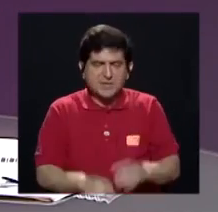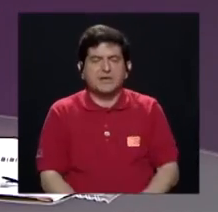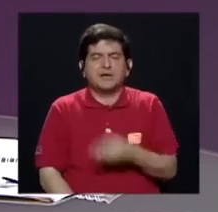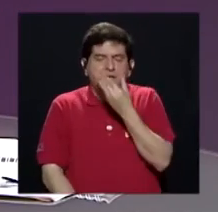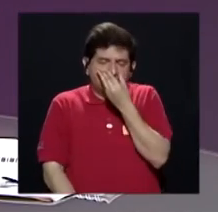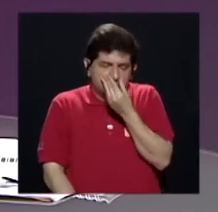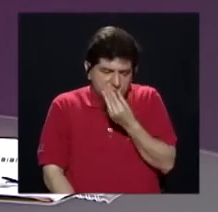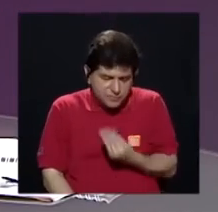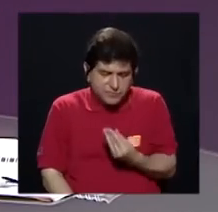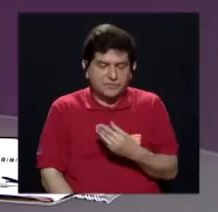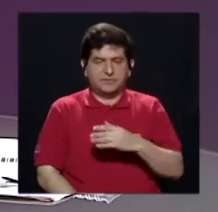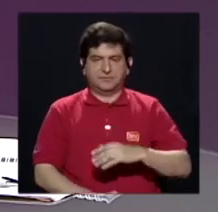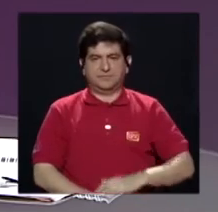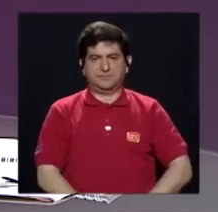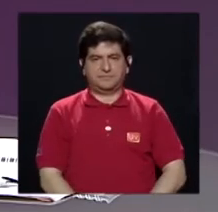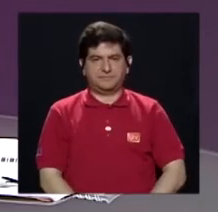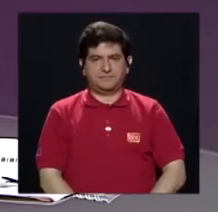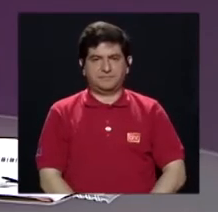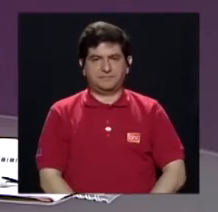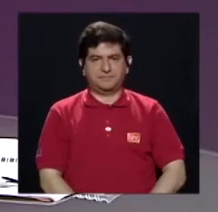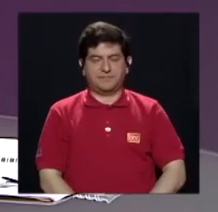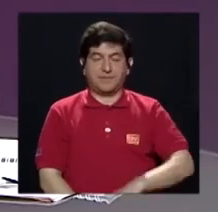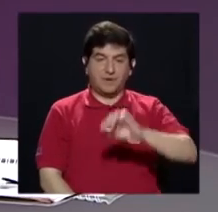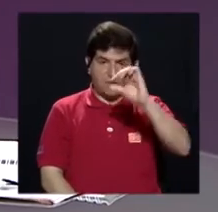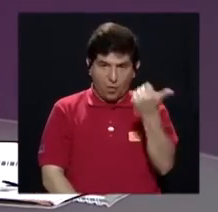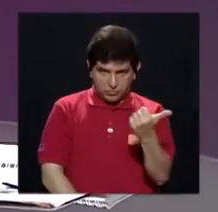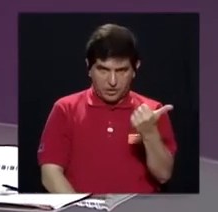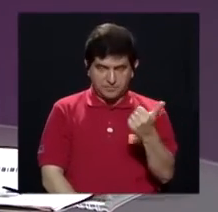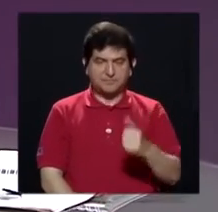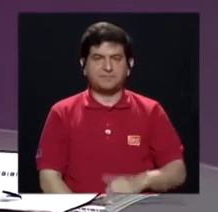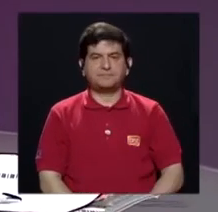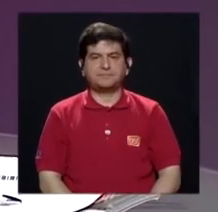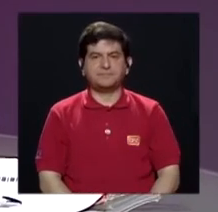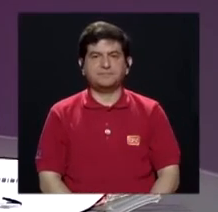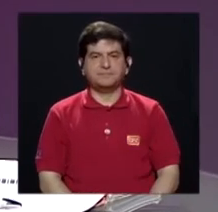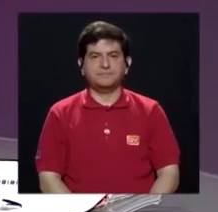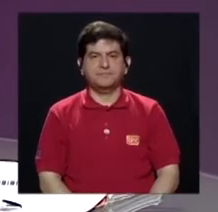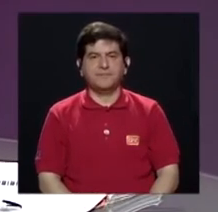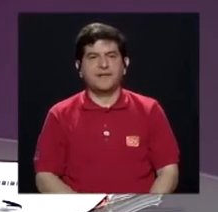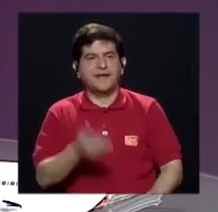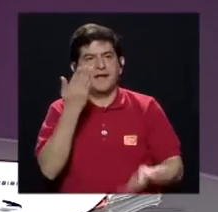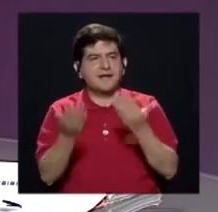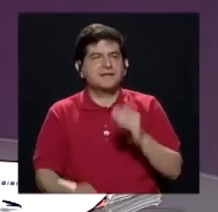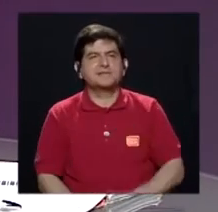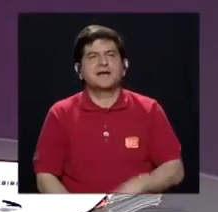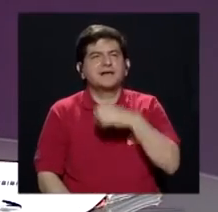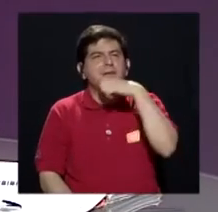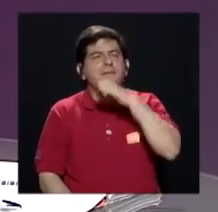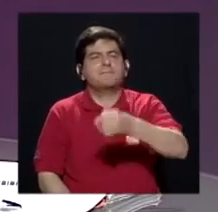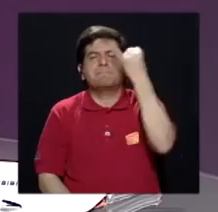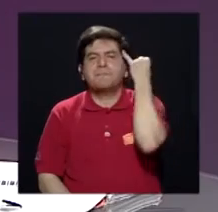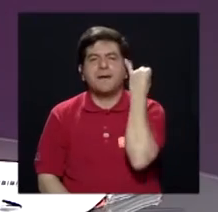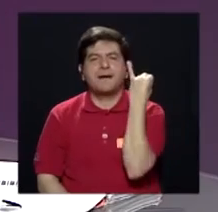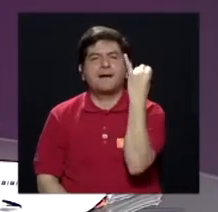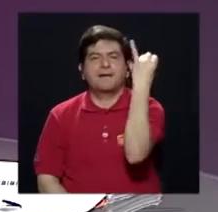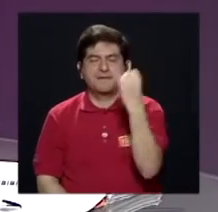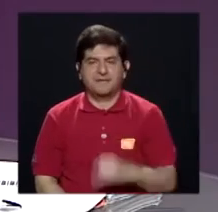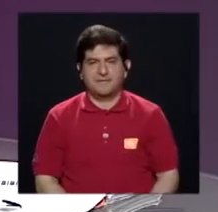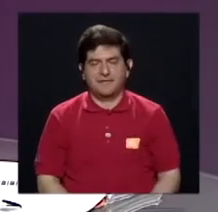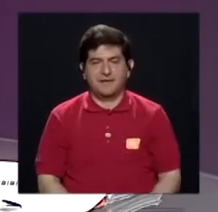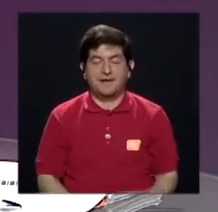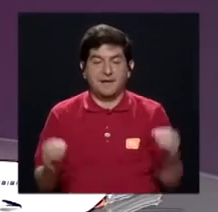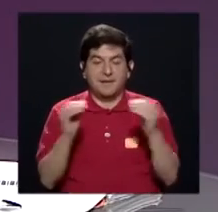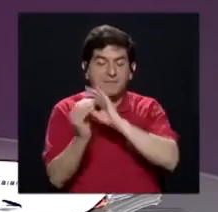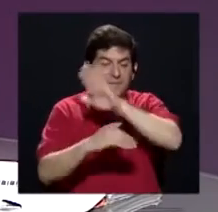sufrimiento, ¿no? Otra de ellas es que un poco el viejo paradigma más todos